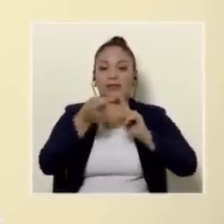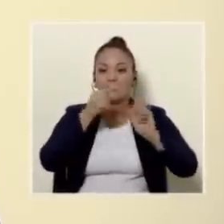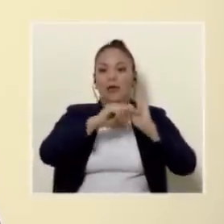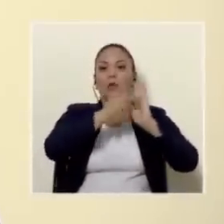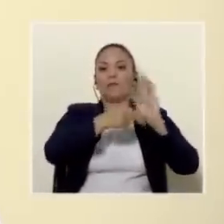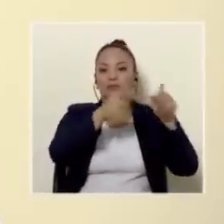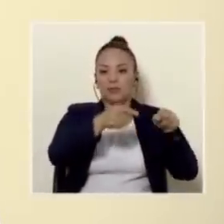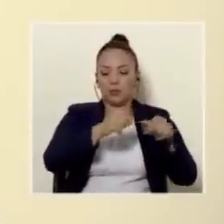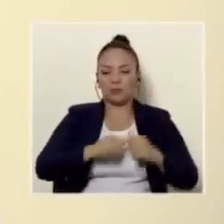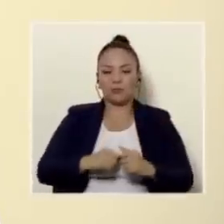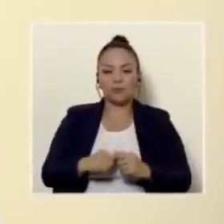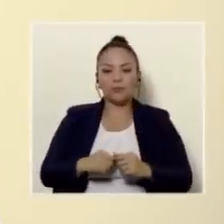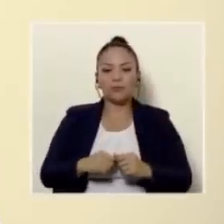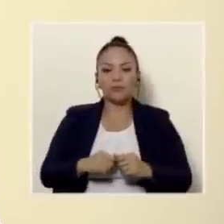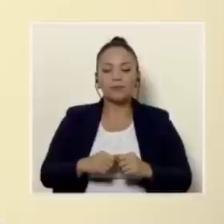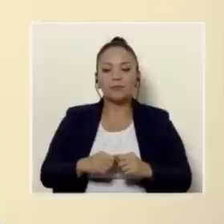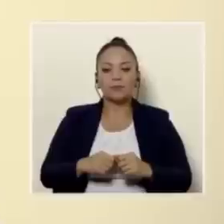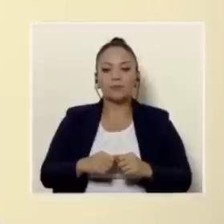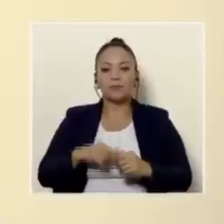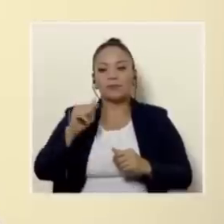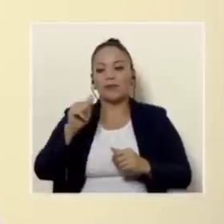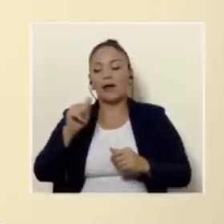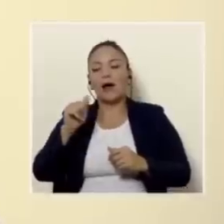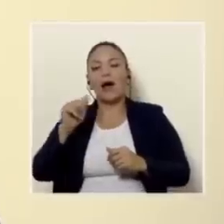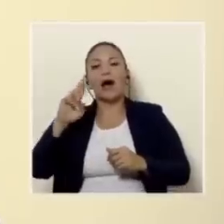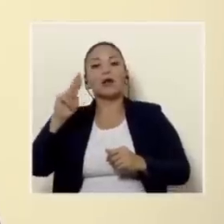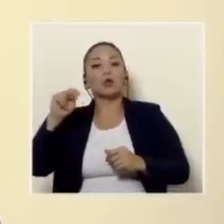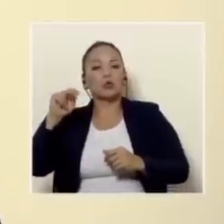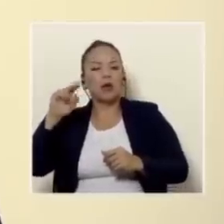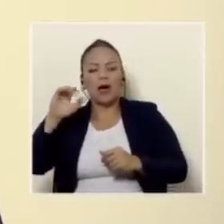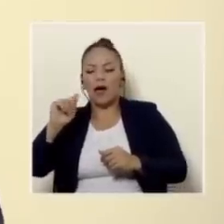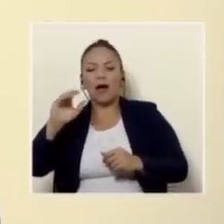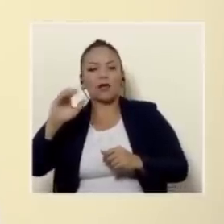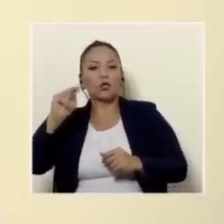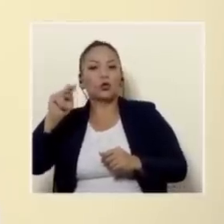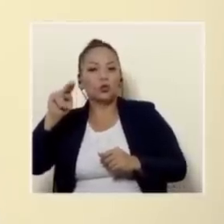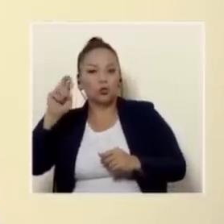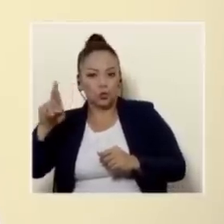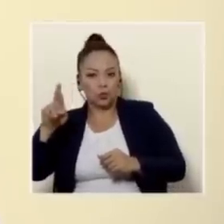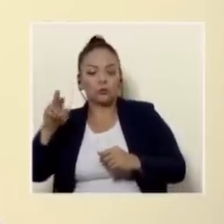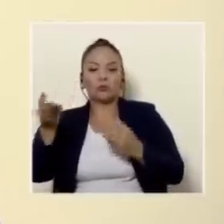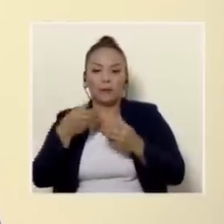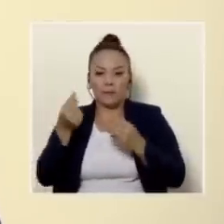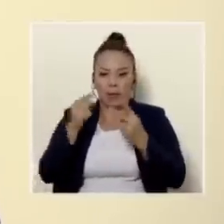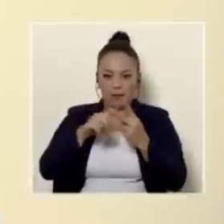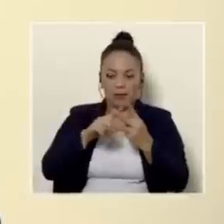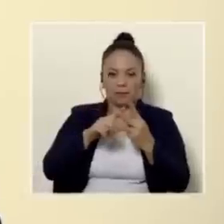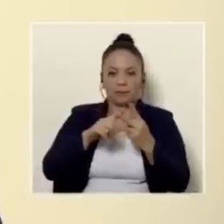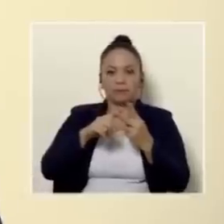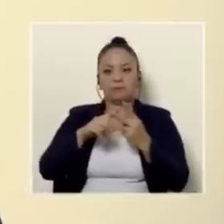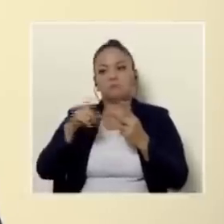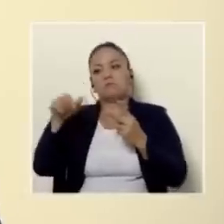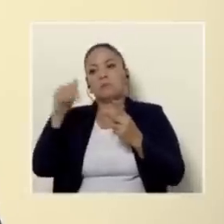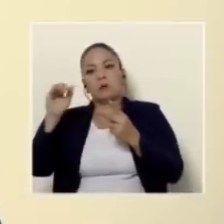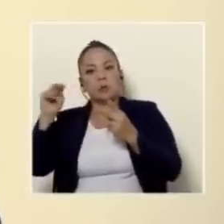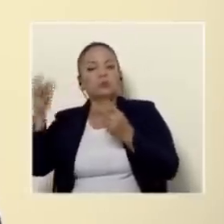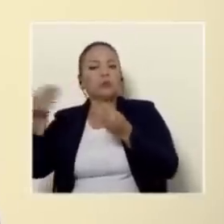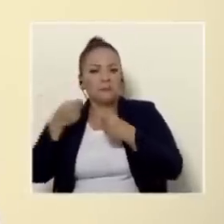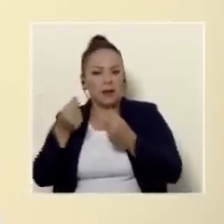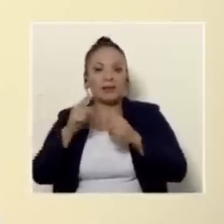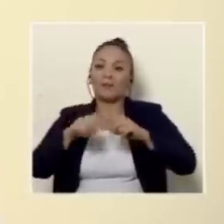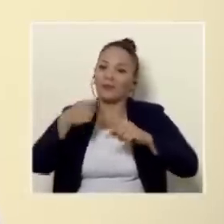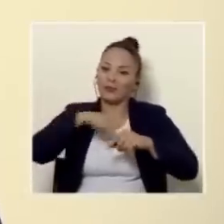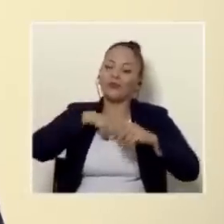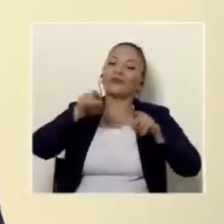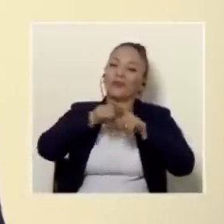convención, la ACNUR de las Naciones Unidas y la OMI nos dan una plata, pero sí vamos a tener que poner un poquito